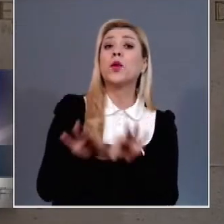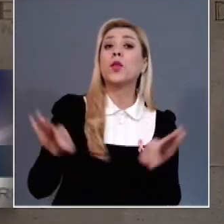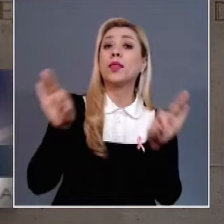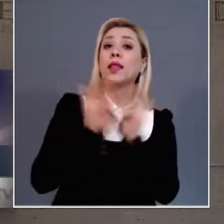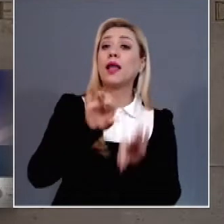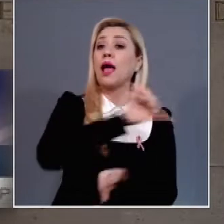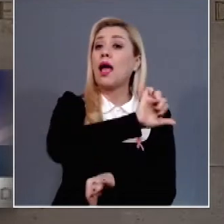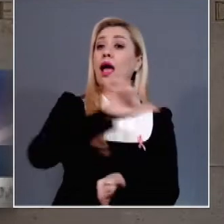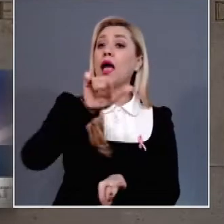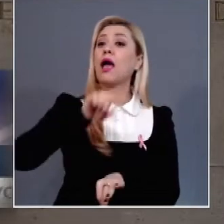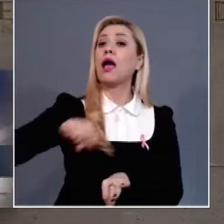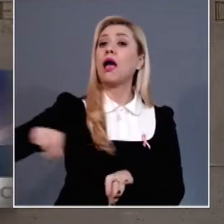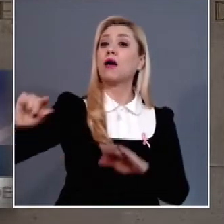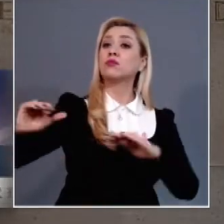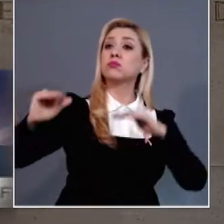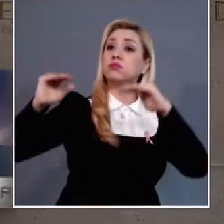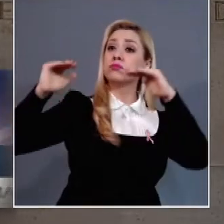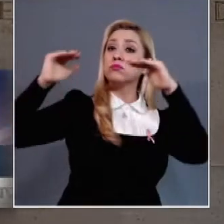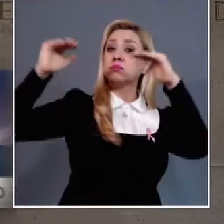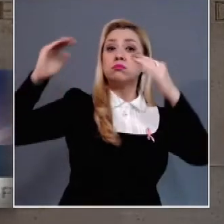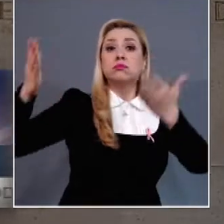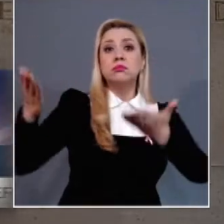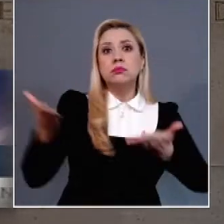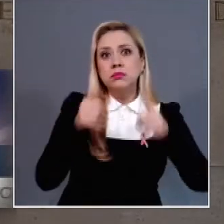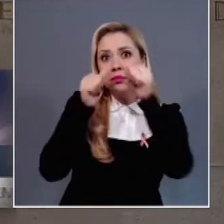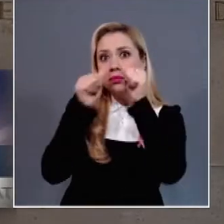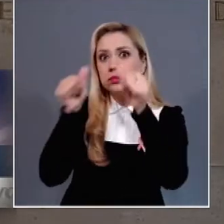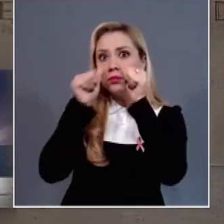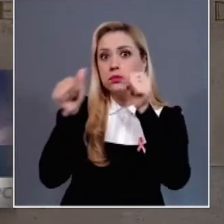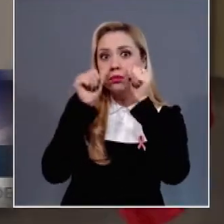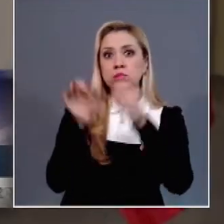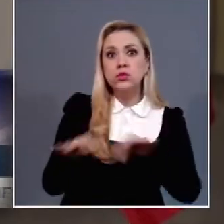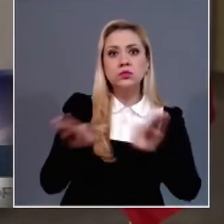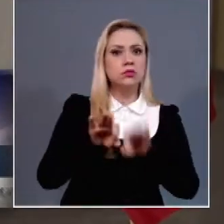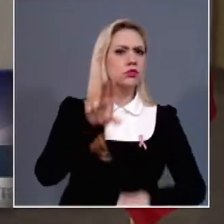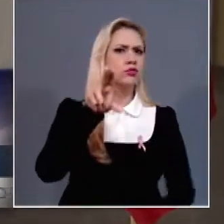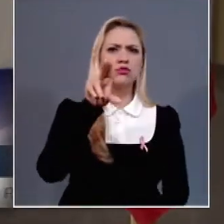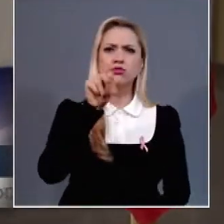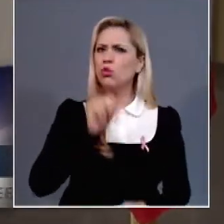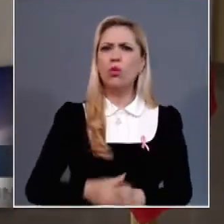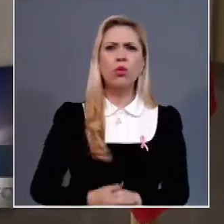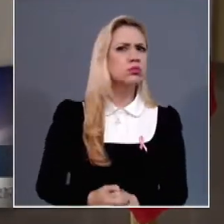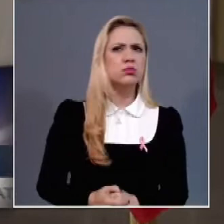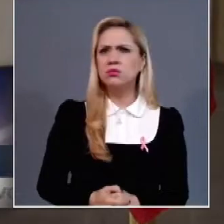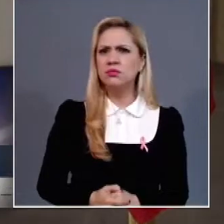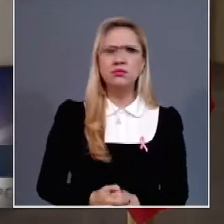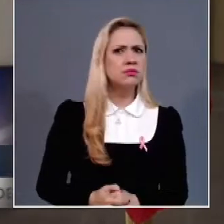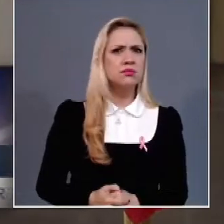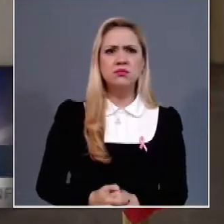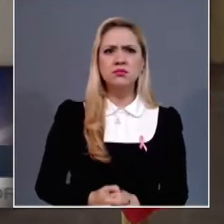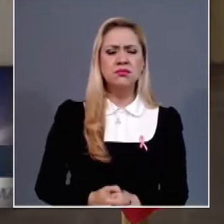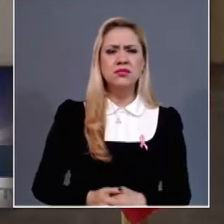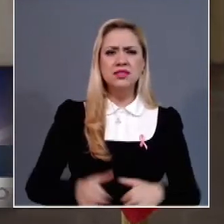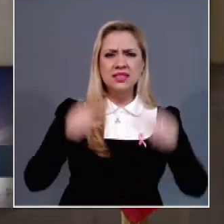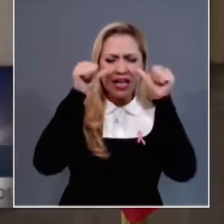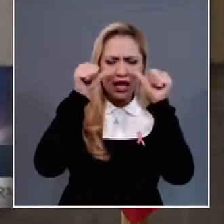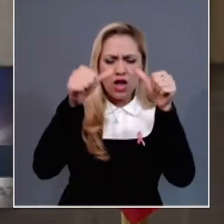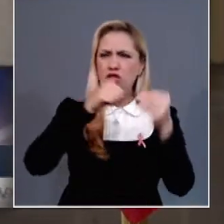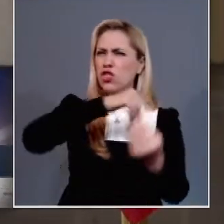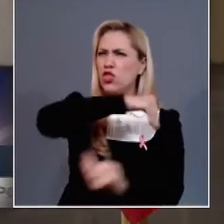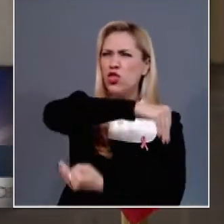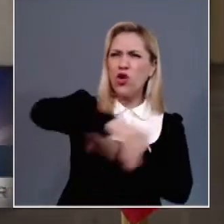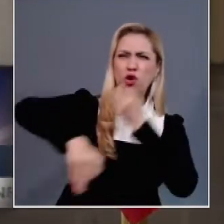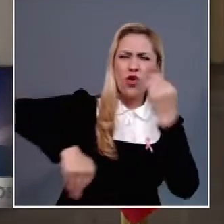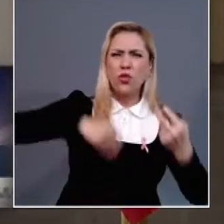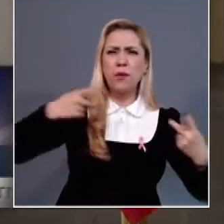política o mediática son importantes, sino resolver todos los casos, sobre todo los